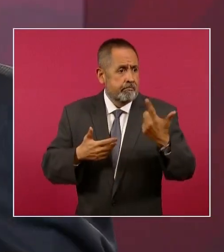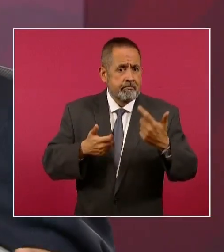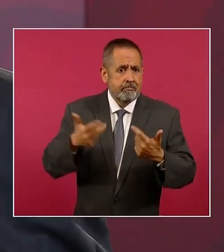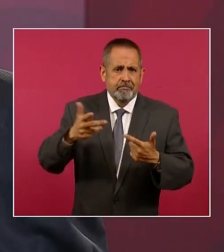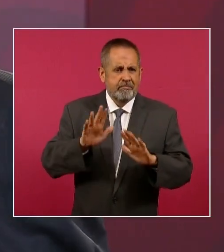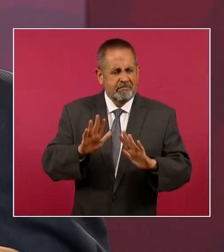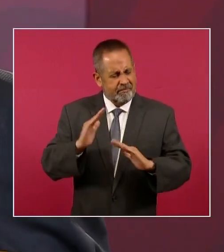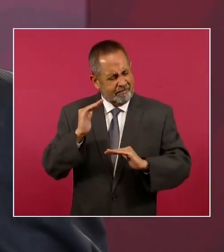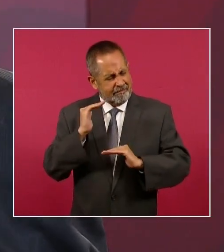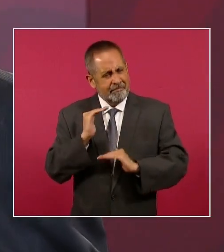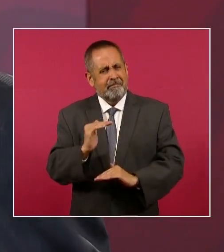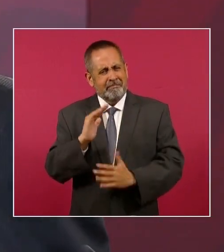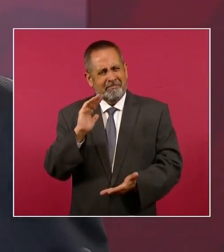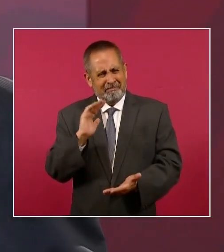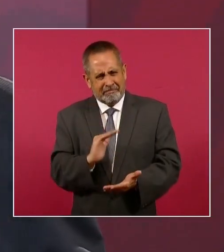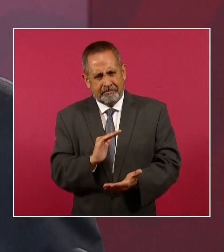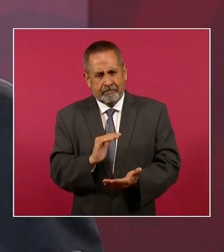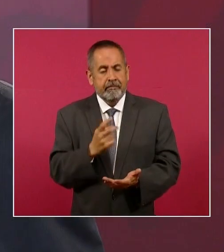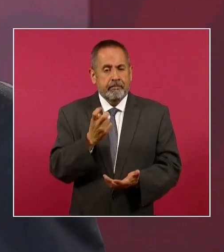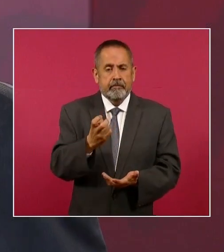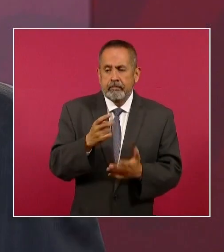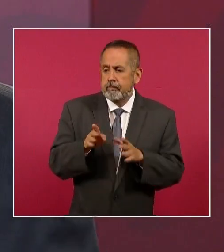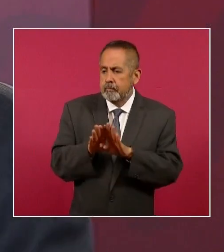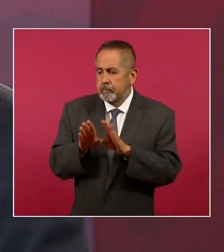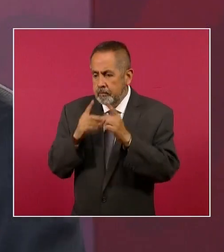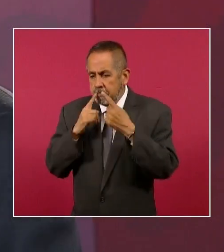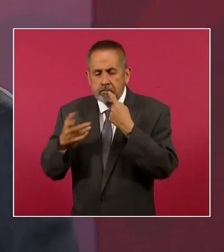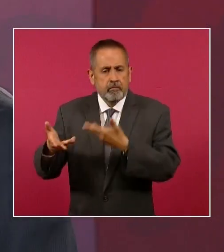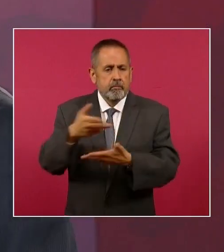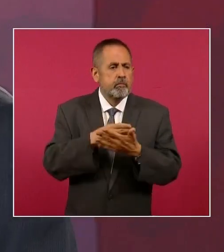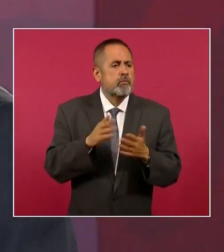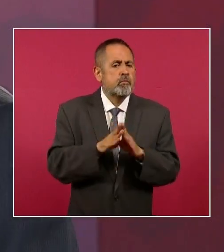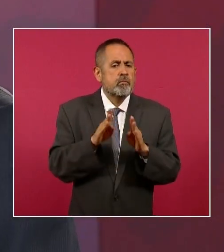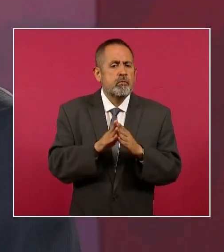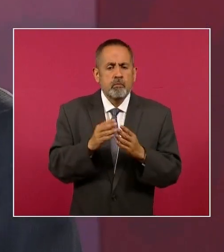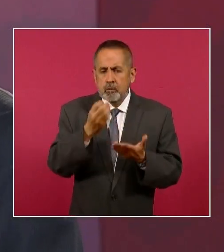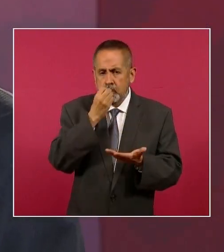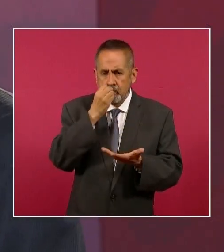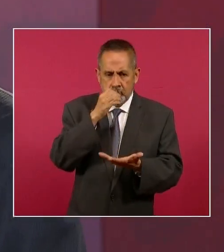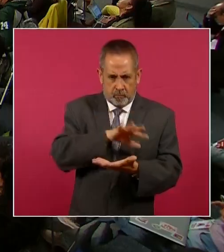que podamos acercar alimentos,